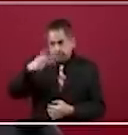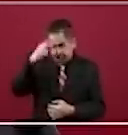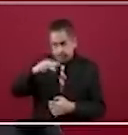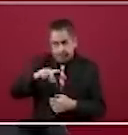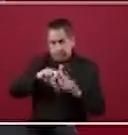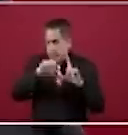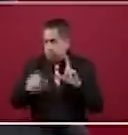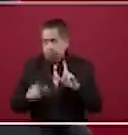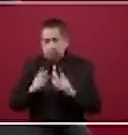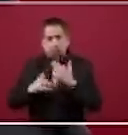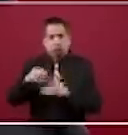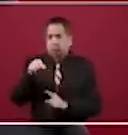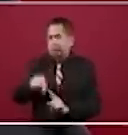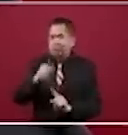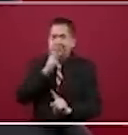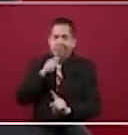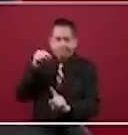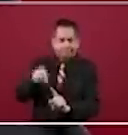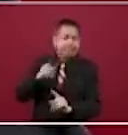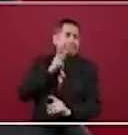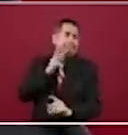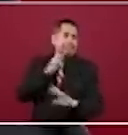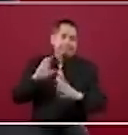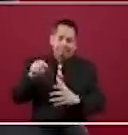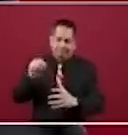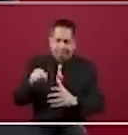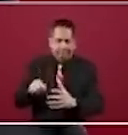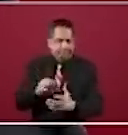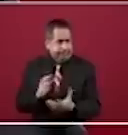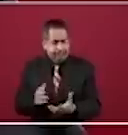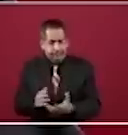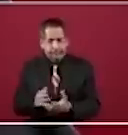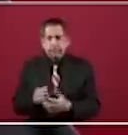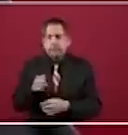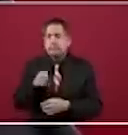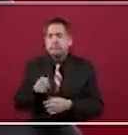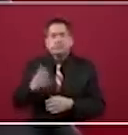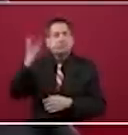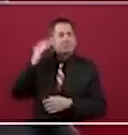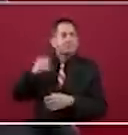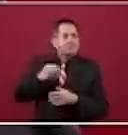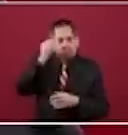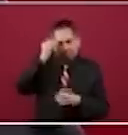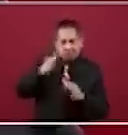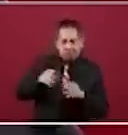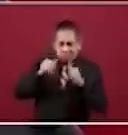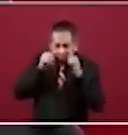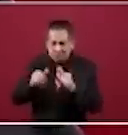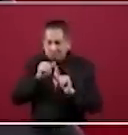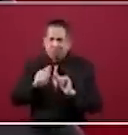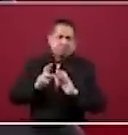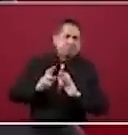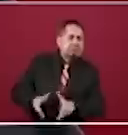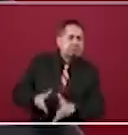la nación, una empresa que ha sido muy maltratada, por